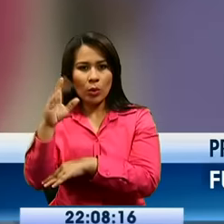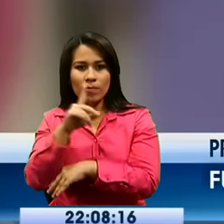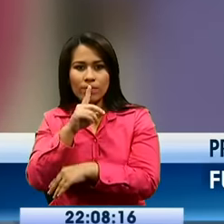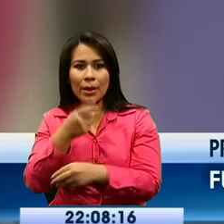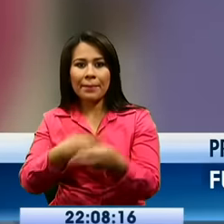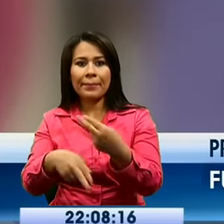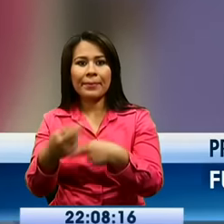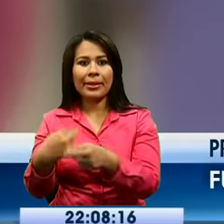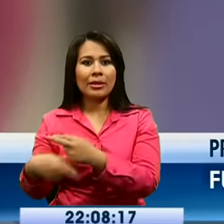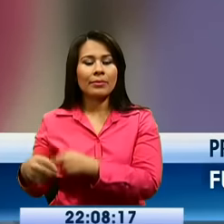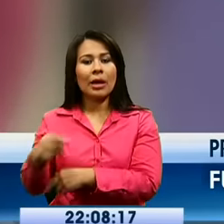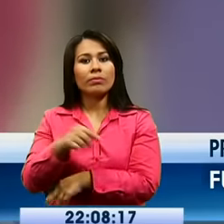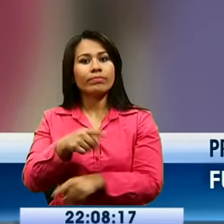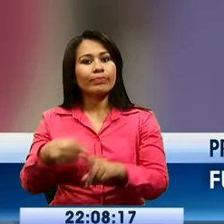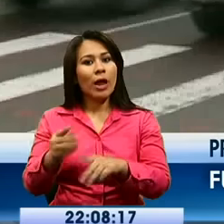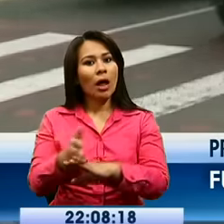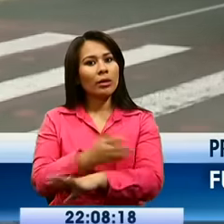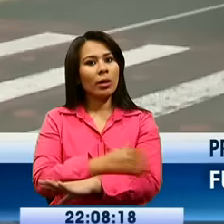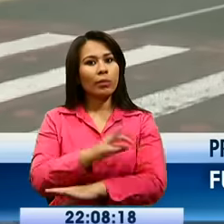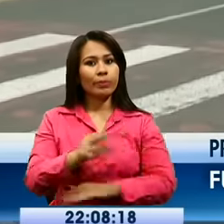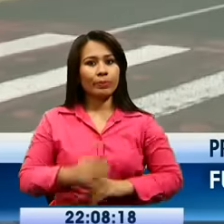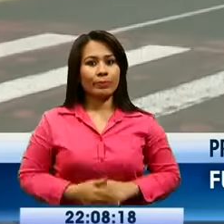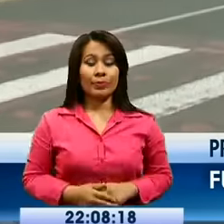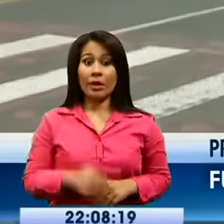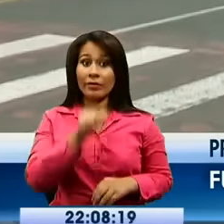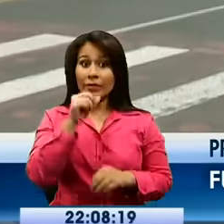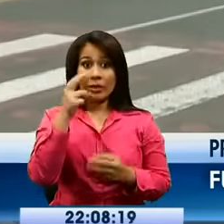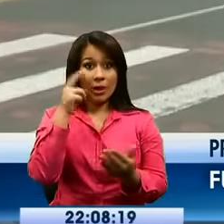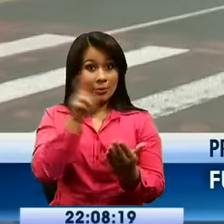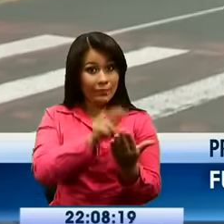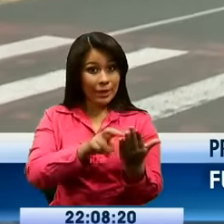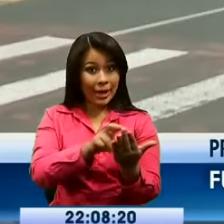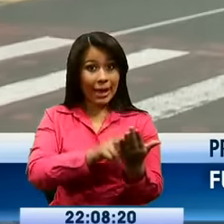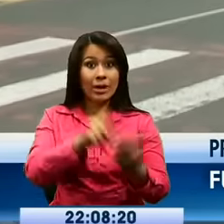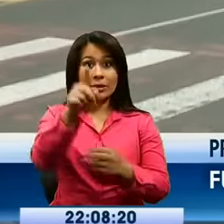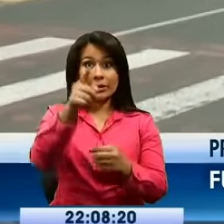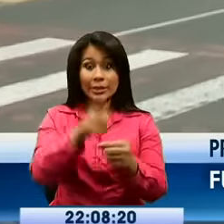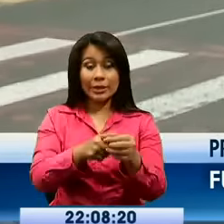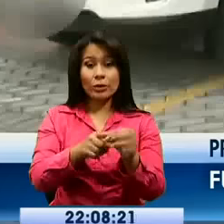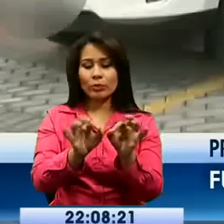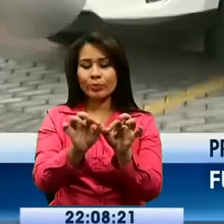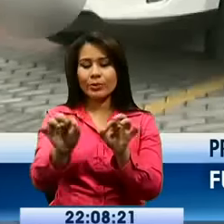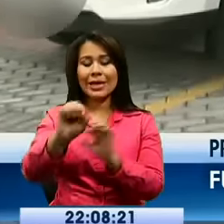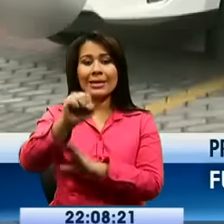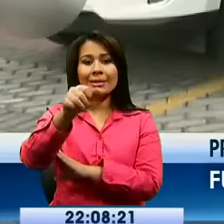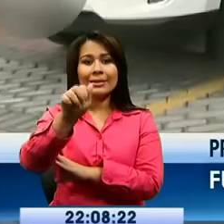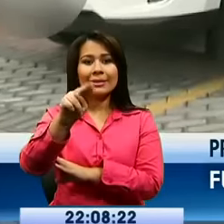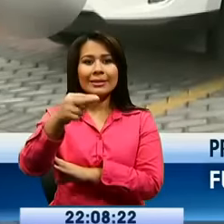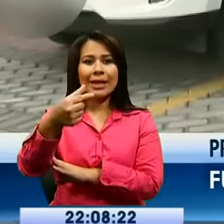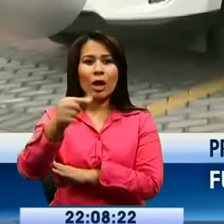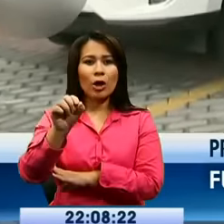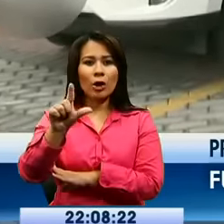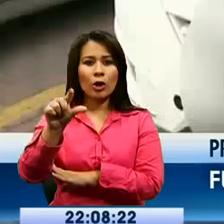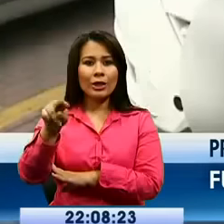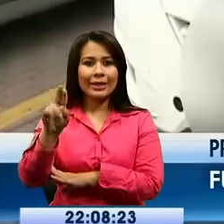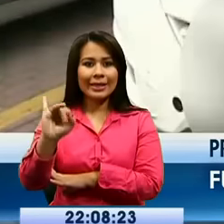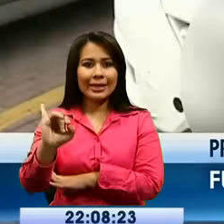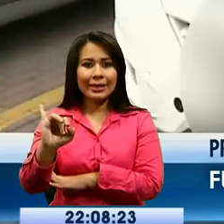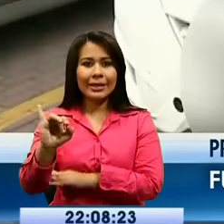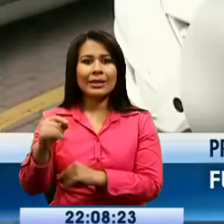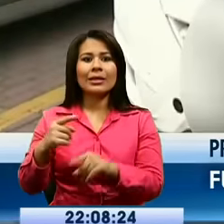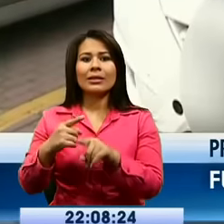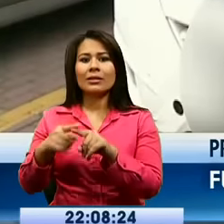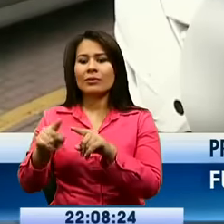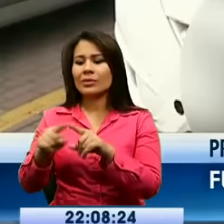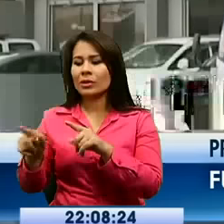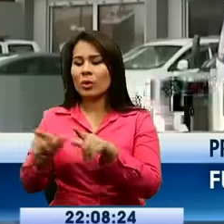la responsable de una serie de atracos que no solo se movía por Sangolquí, sino también por otras ciudades, buscando carros mal parqueados, o mejor dicho,